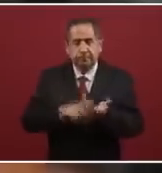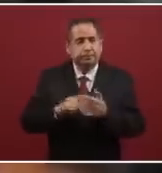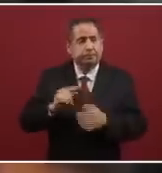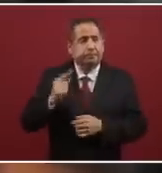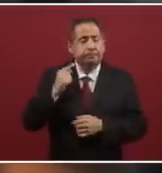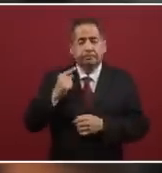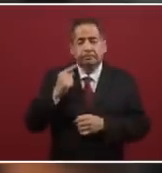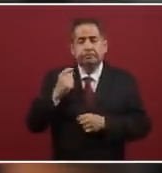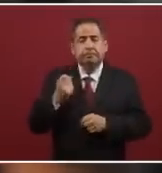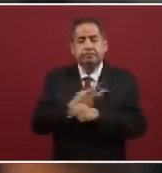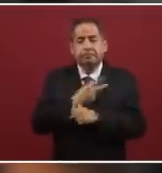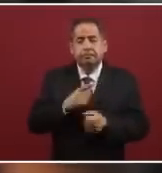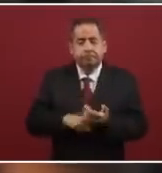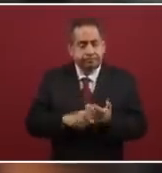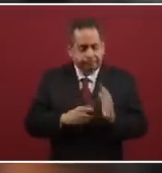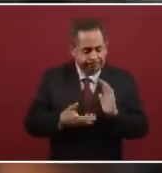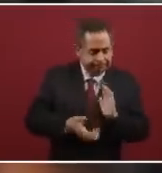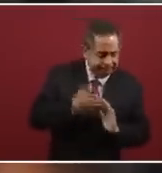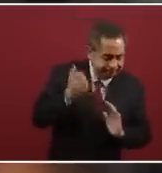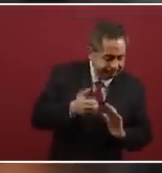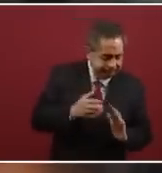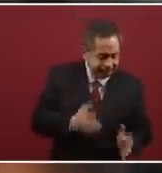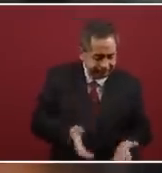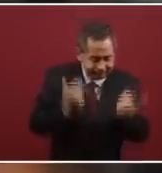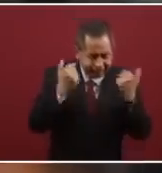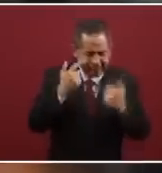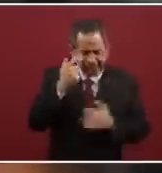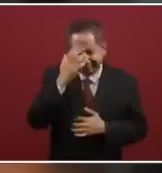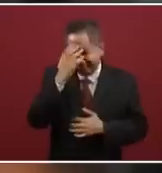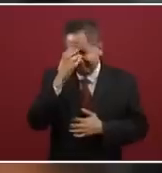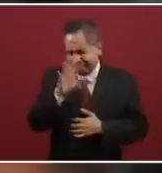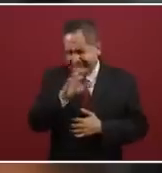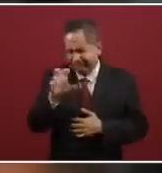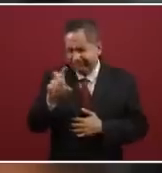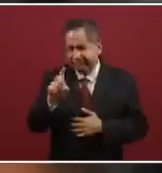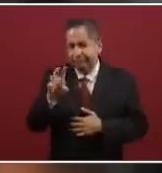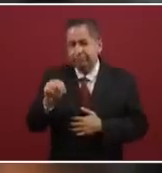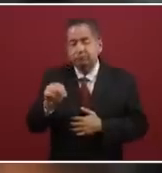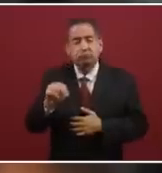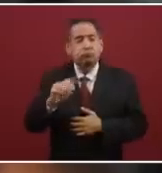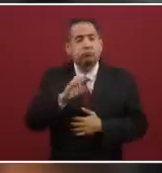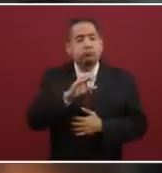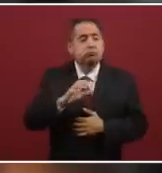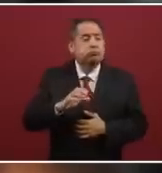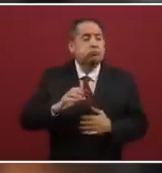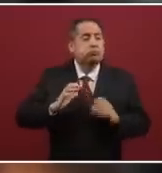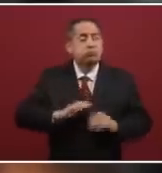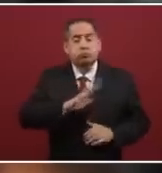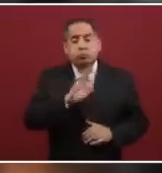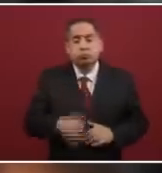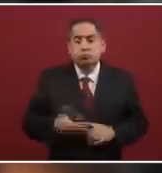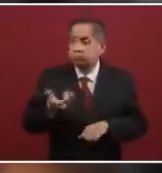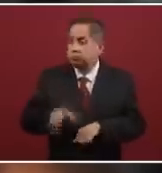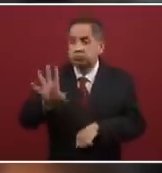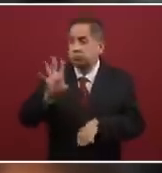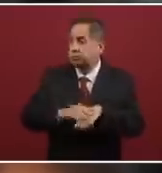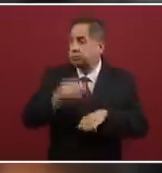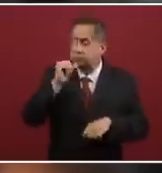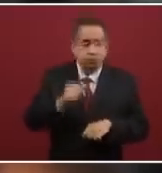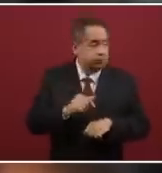pasado se exhumaron 539 cadáveres sin autorización para revender las tumbas. Fue el gobierno